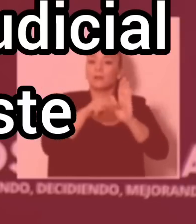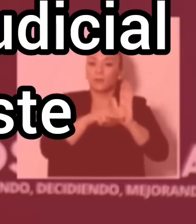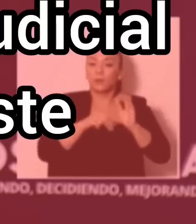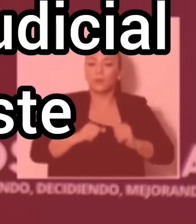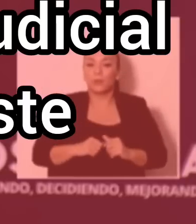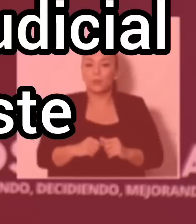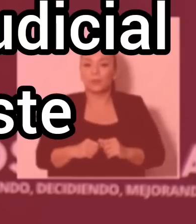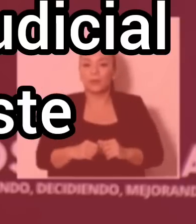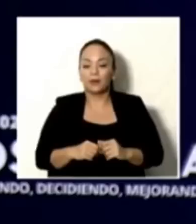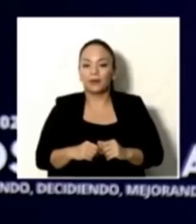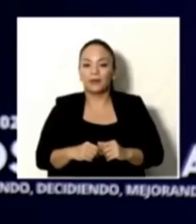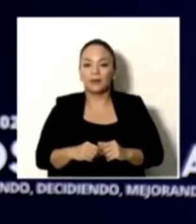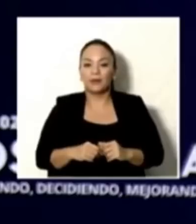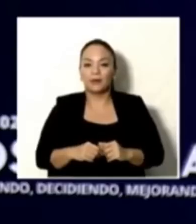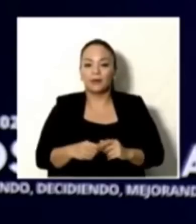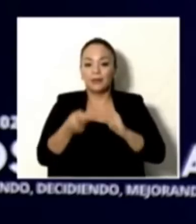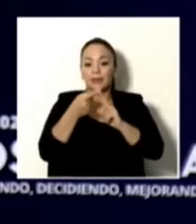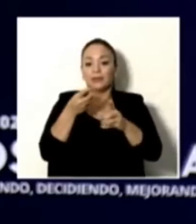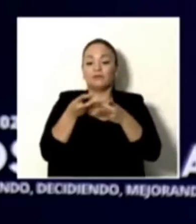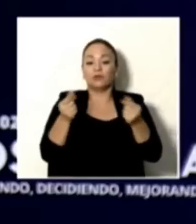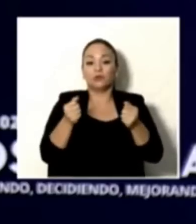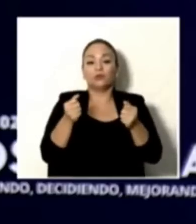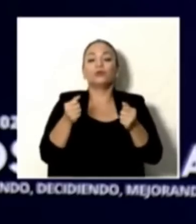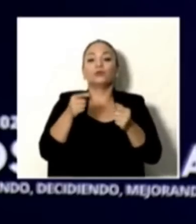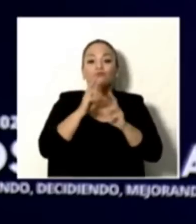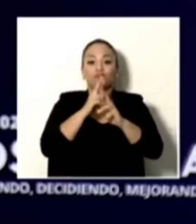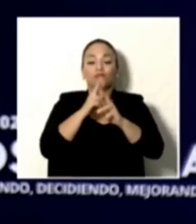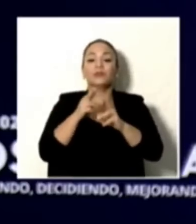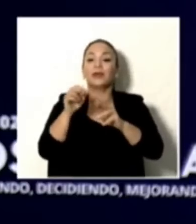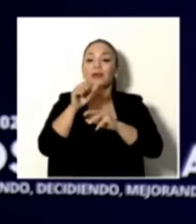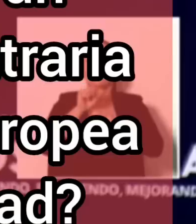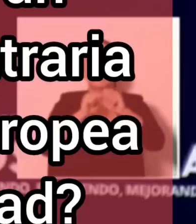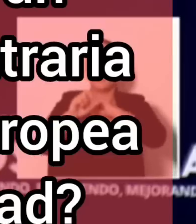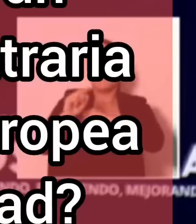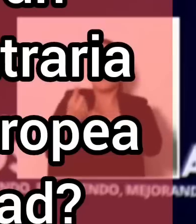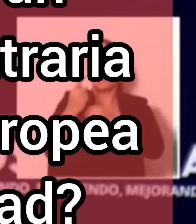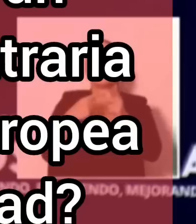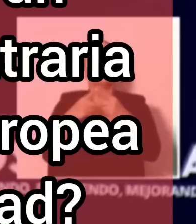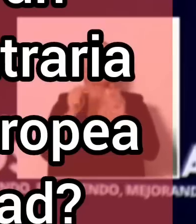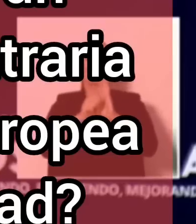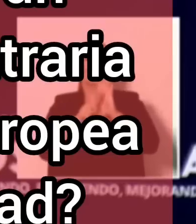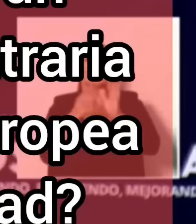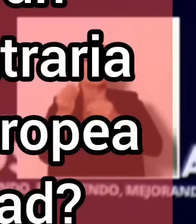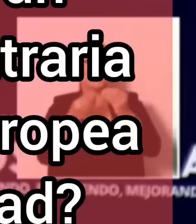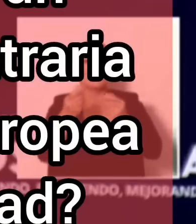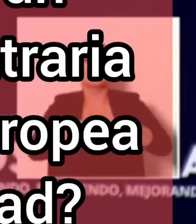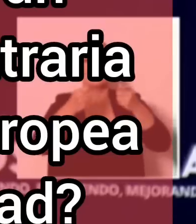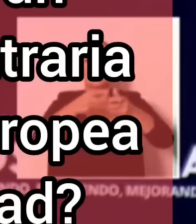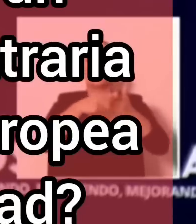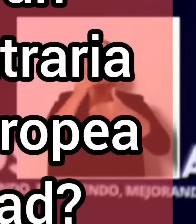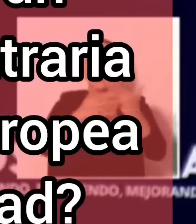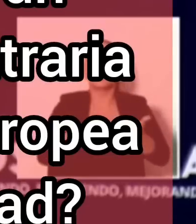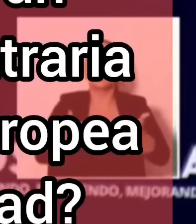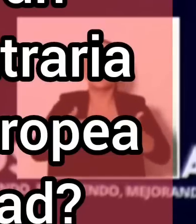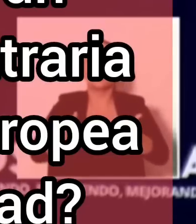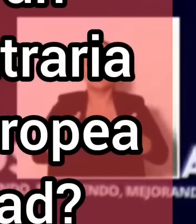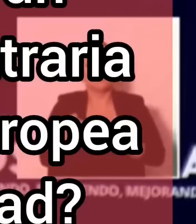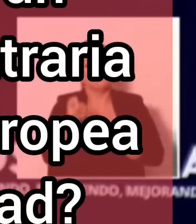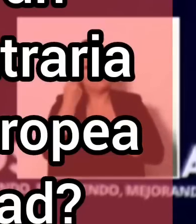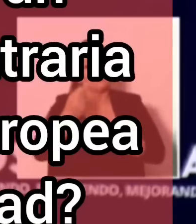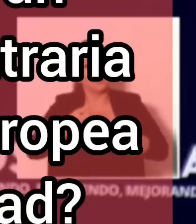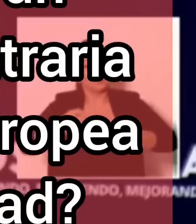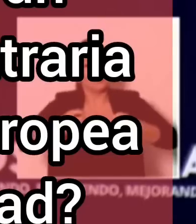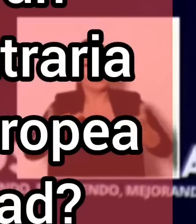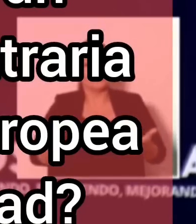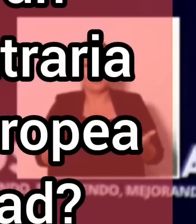norma por una resolución de la Sala Primera. Y lo primero que hizo la Asamblea Legislativa fue presentar un proyecto de ley de interpretación auténtica para